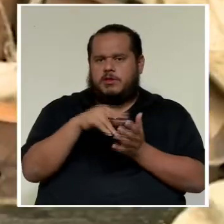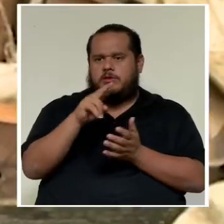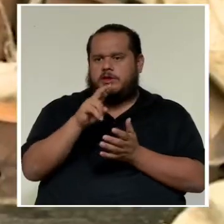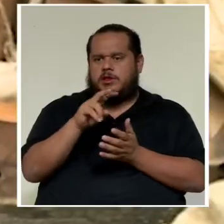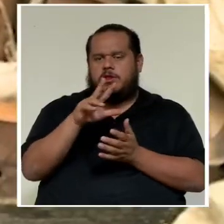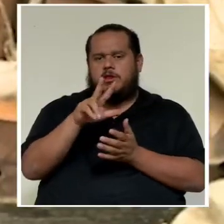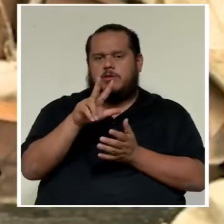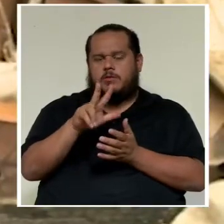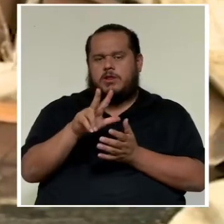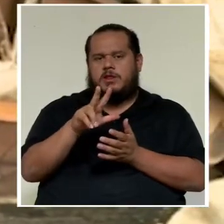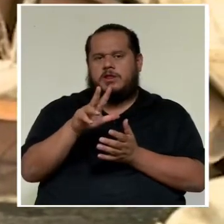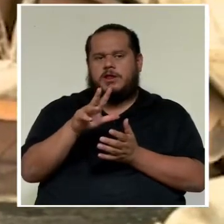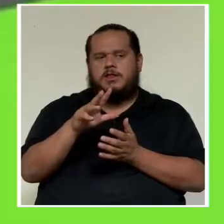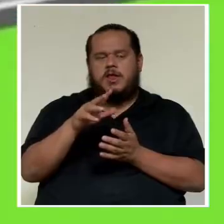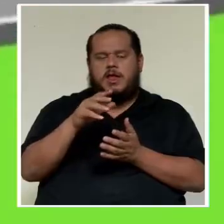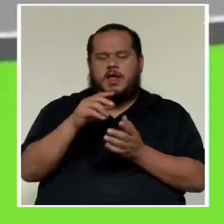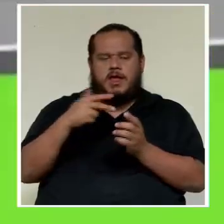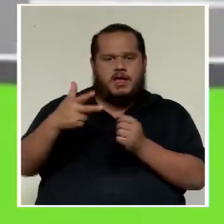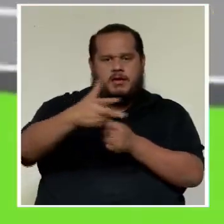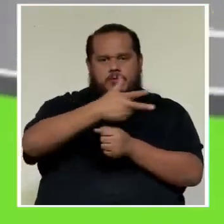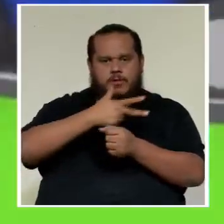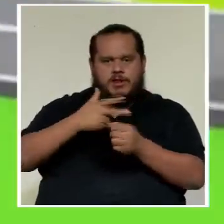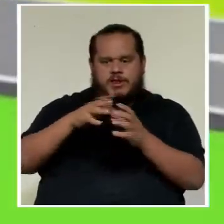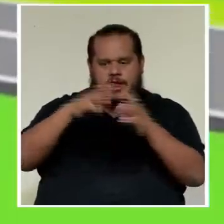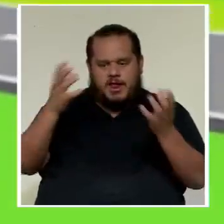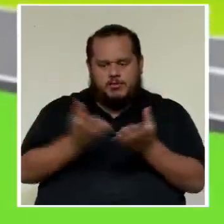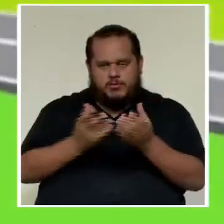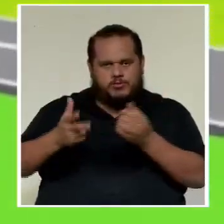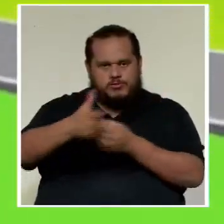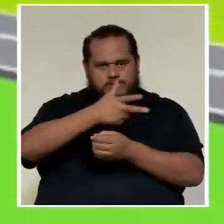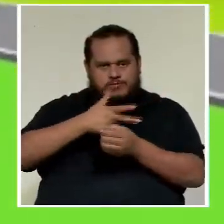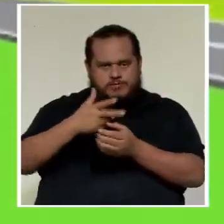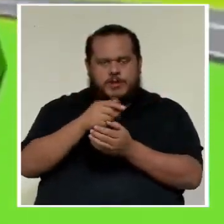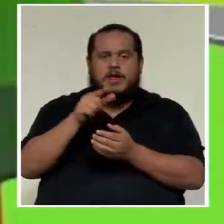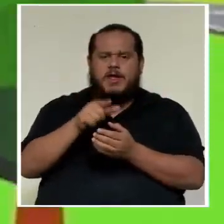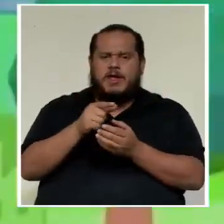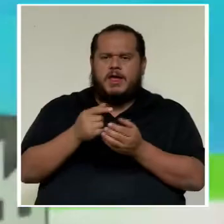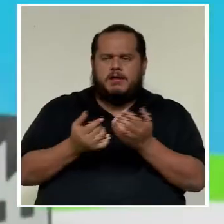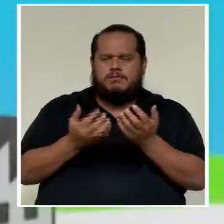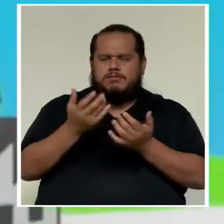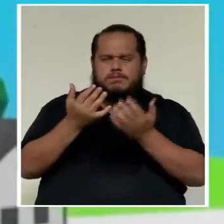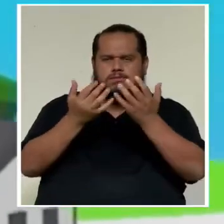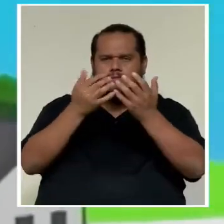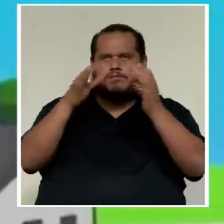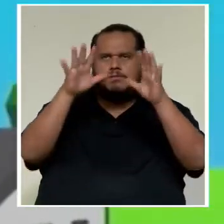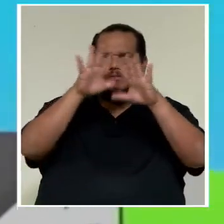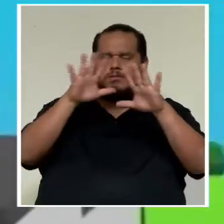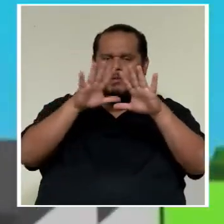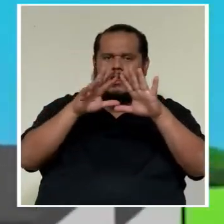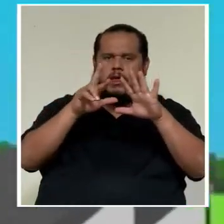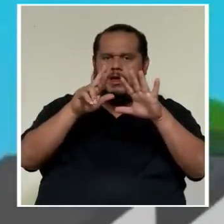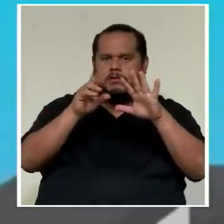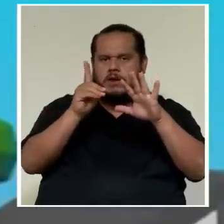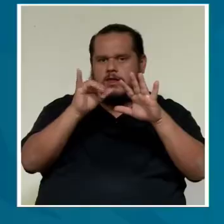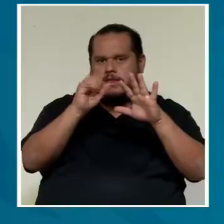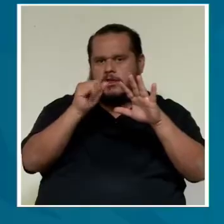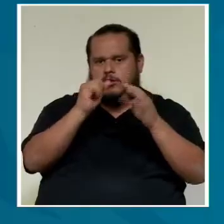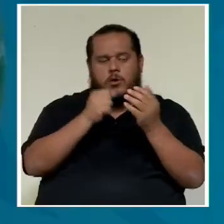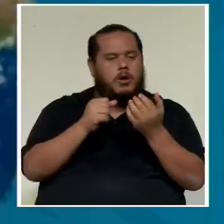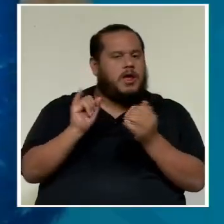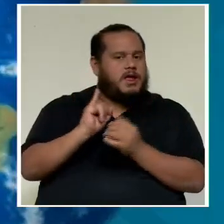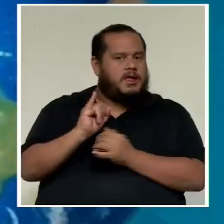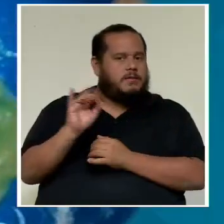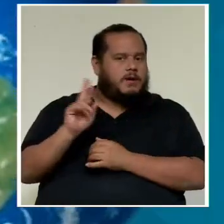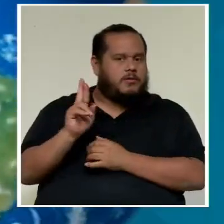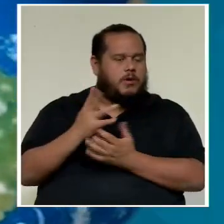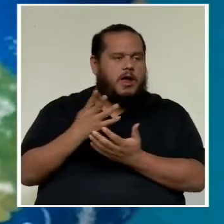106.253 vueltas a la Tierra. Recordemos que estos gases, al mantenerse en la atmósfera, absorben radiación infrarroja y contribuyen en el aumento